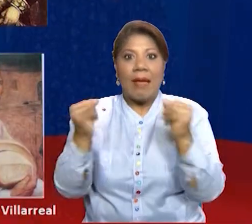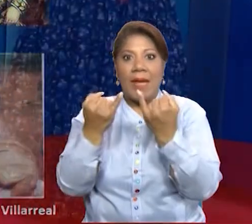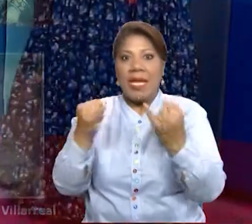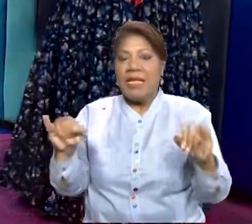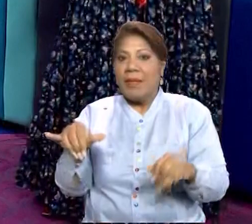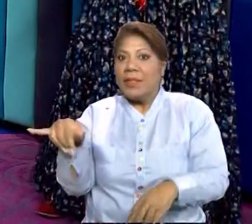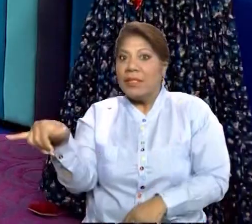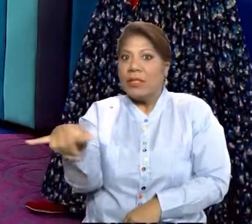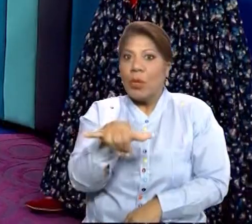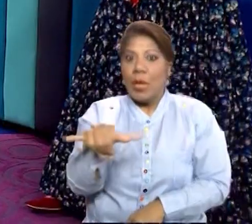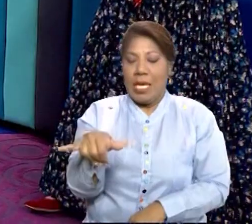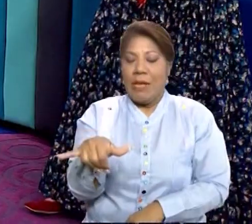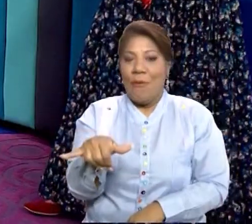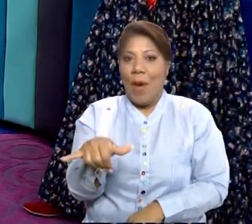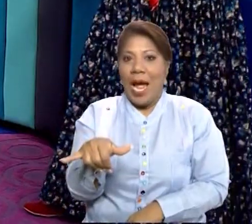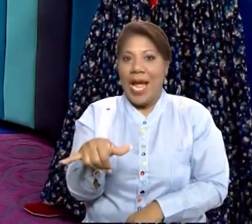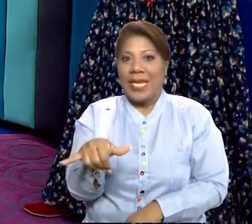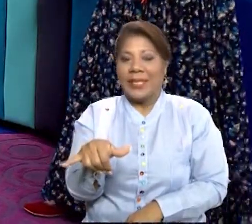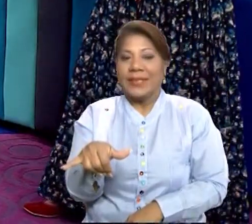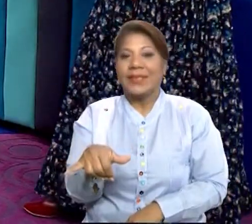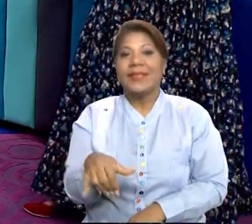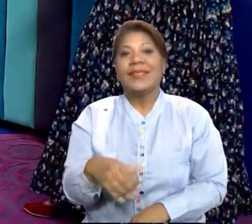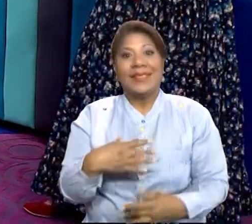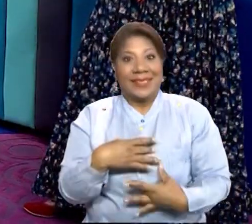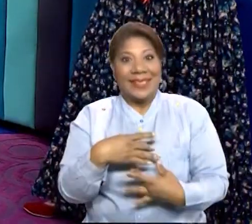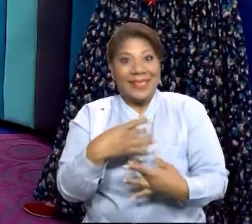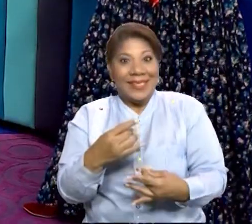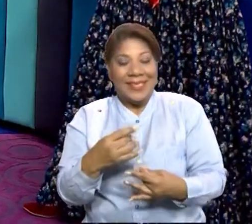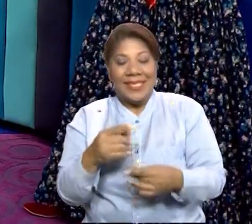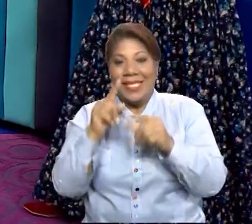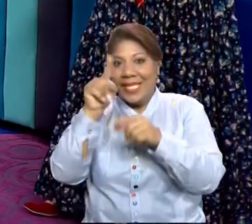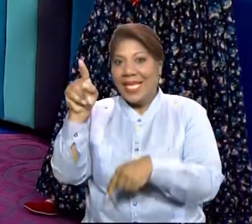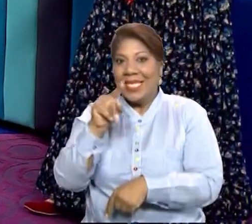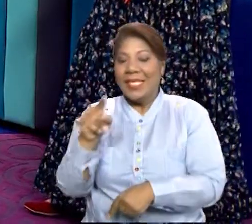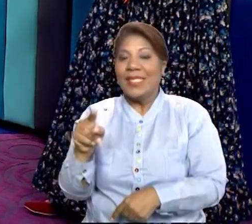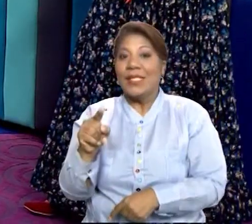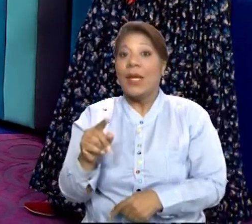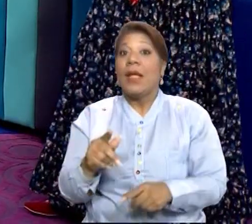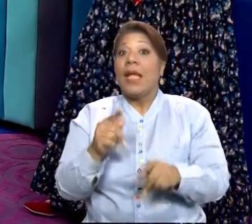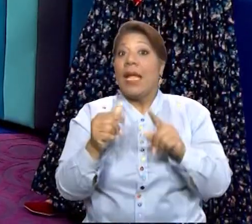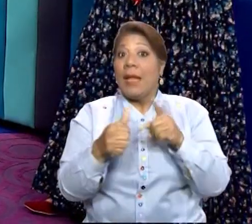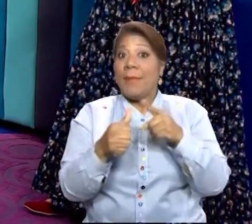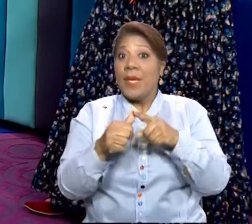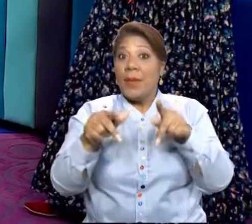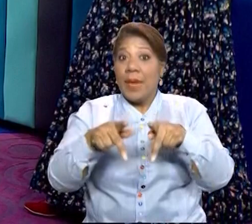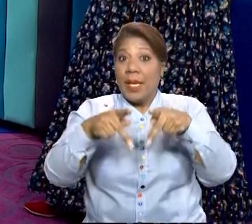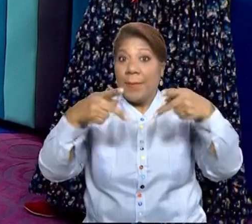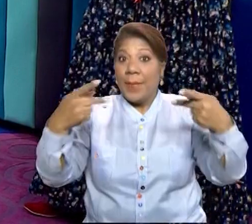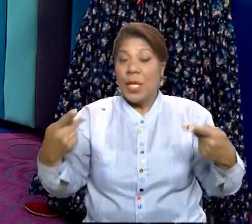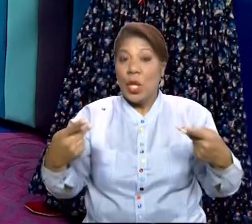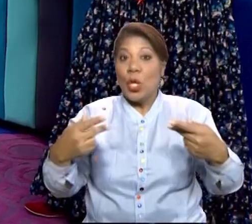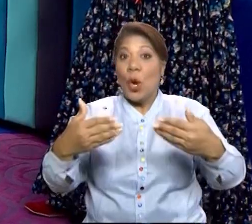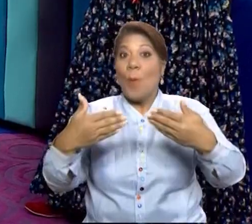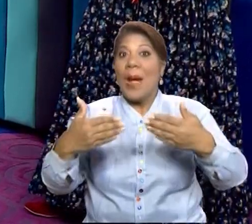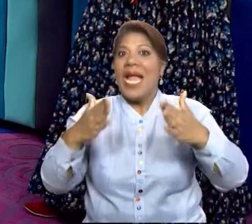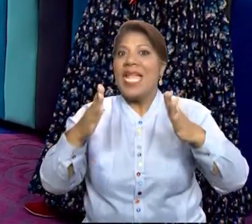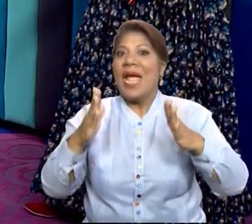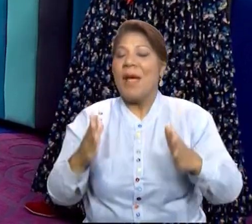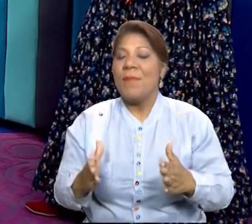países. Muy bien. ¡Wow! ¡Qué interesante, Sonia! Sí, ese era el primer periódico que hubo en Panamá, y